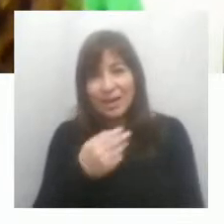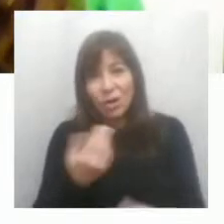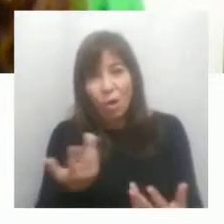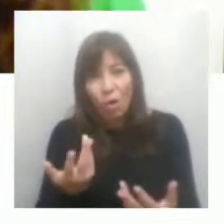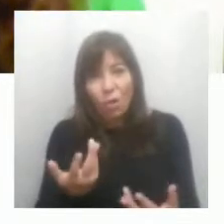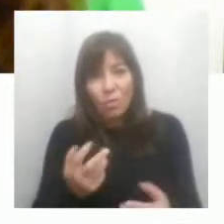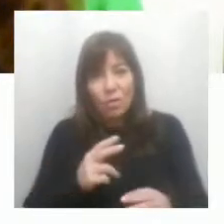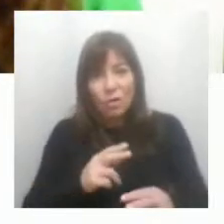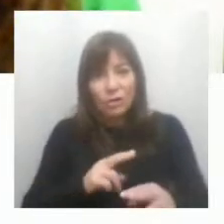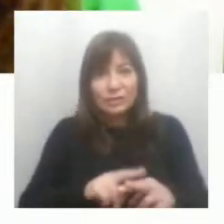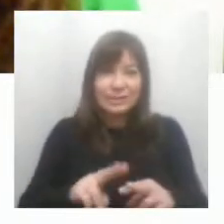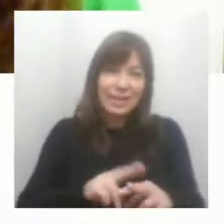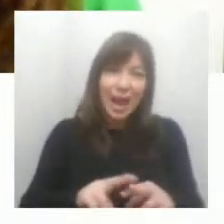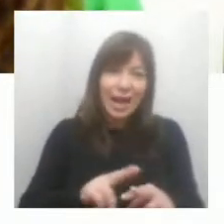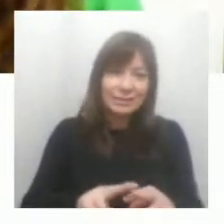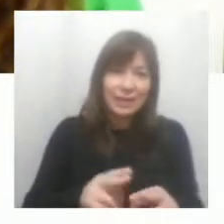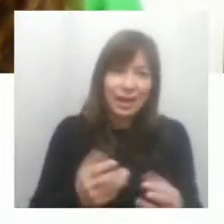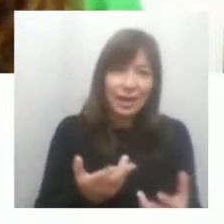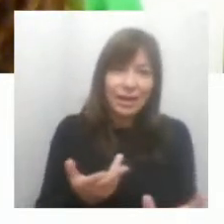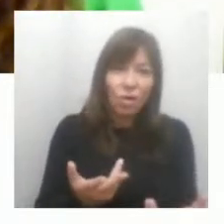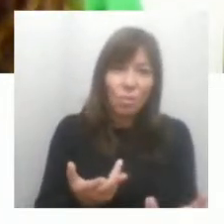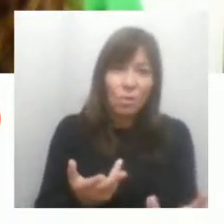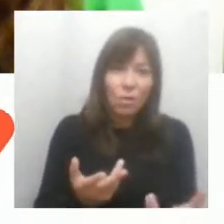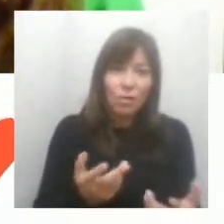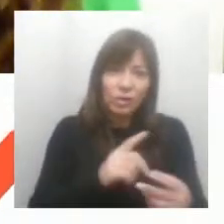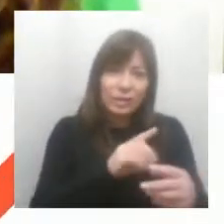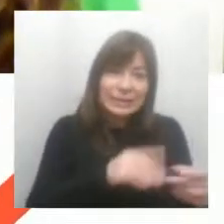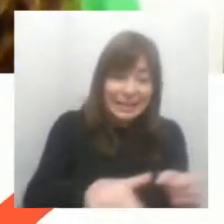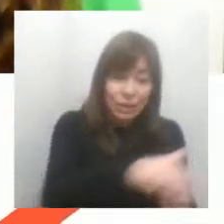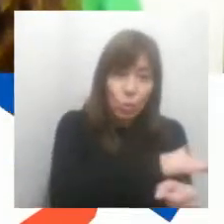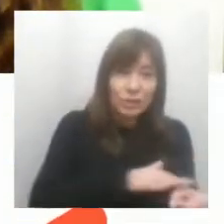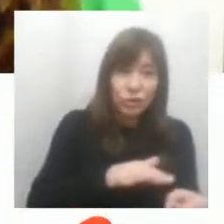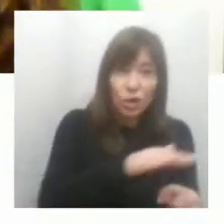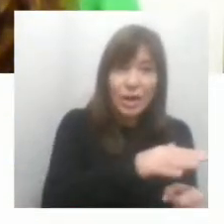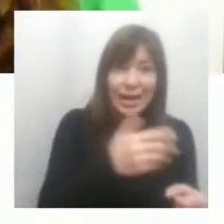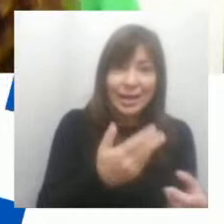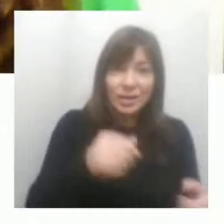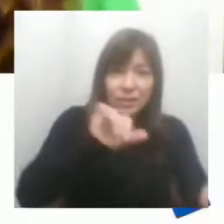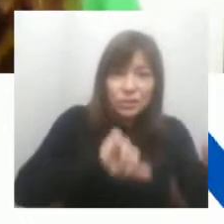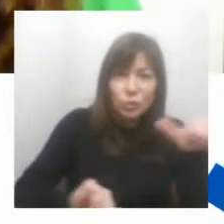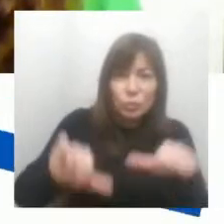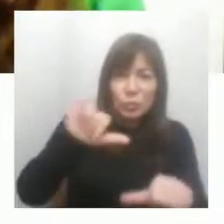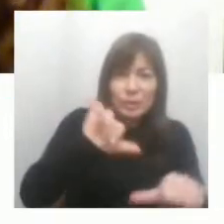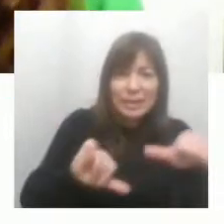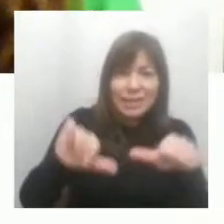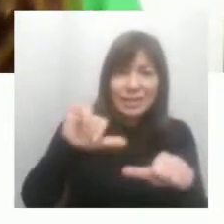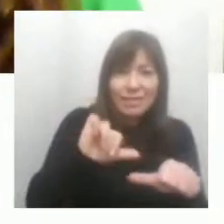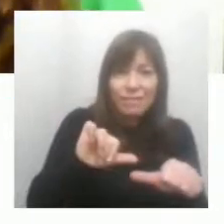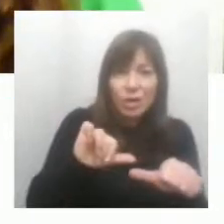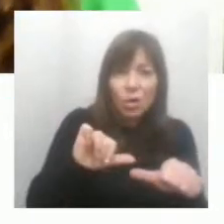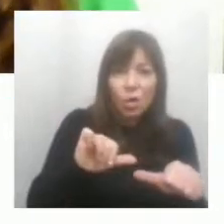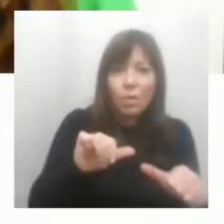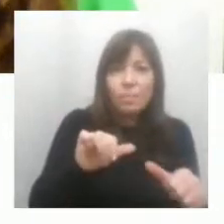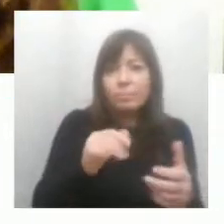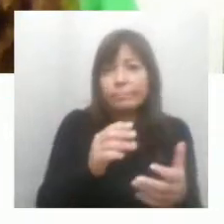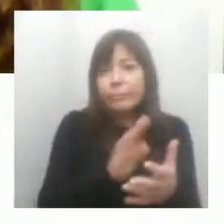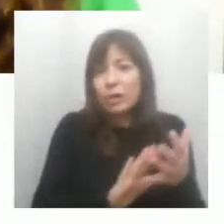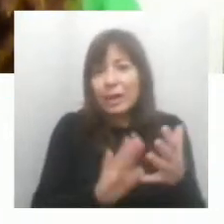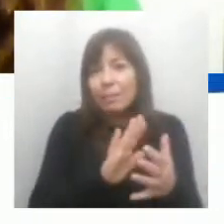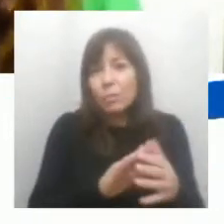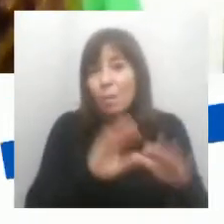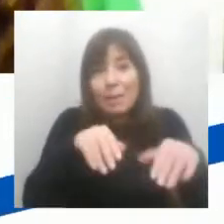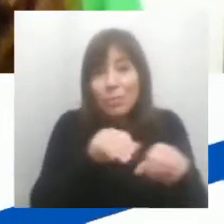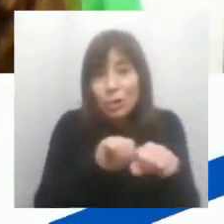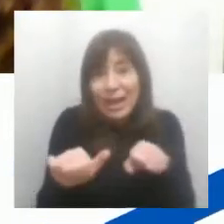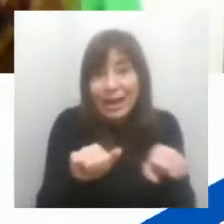veces instancias a partir de sucesos científicos, de fenómenos que están en boga, como el mismo